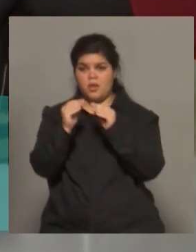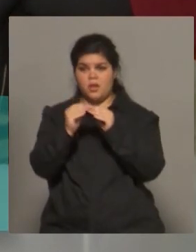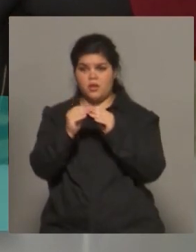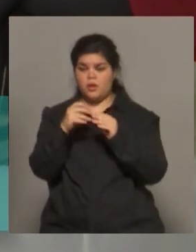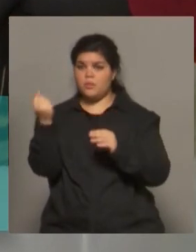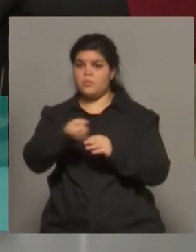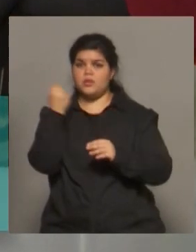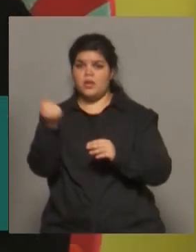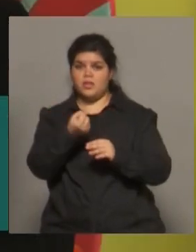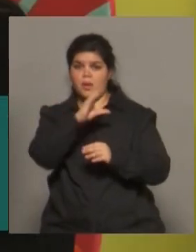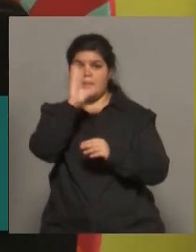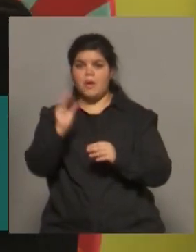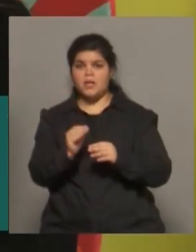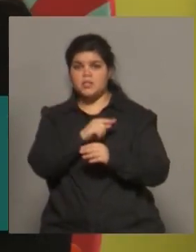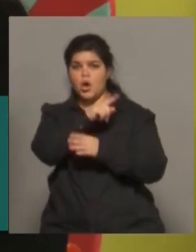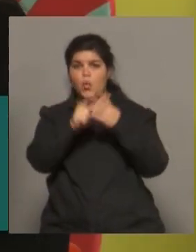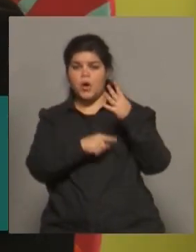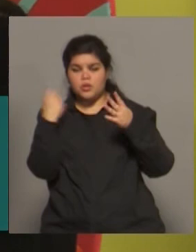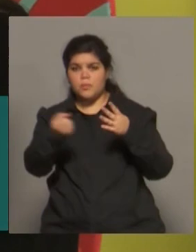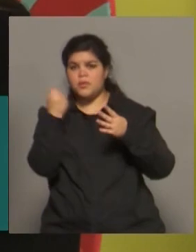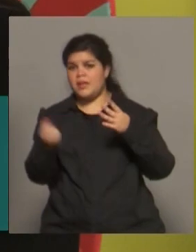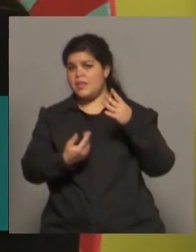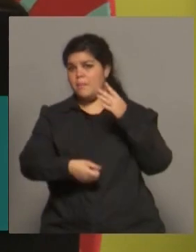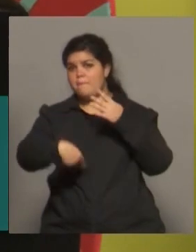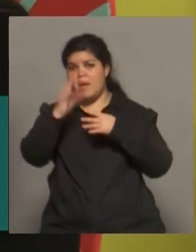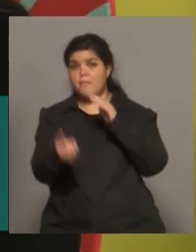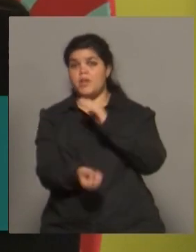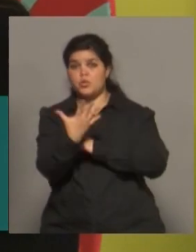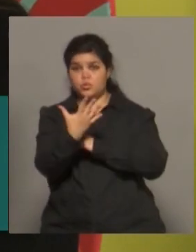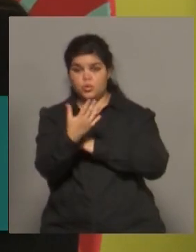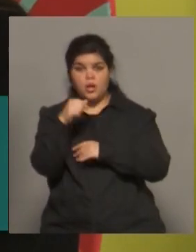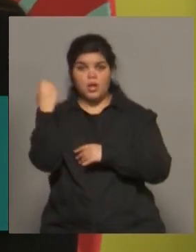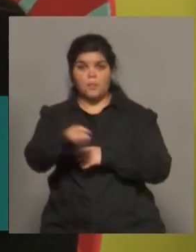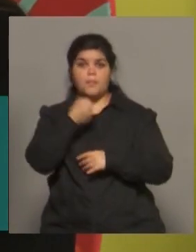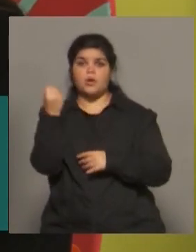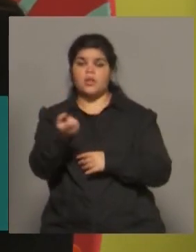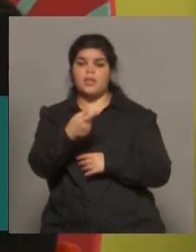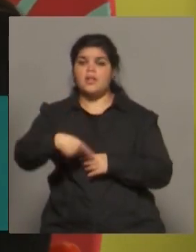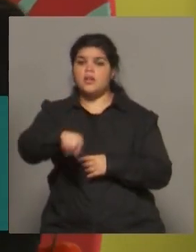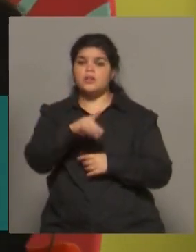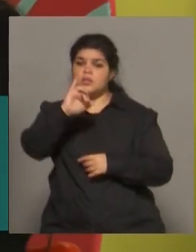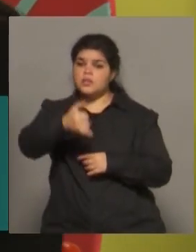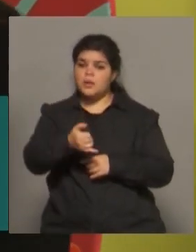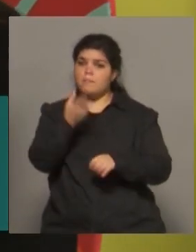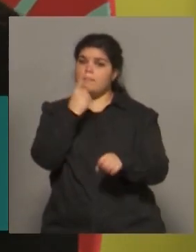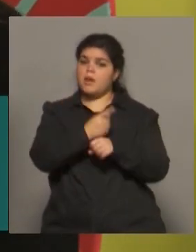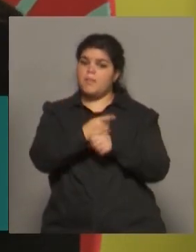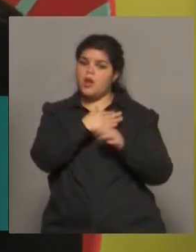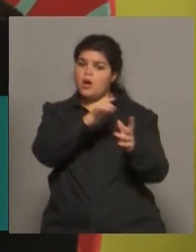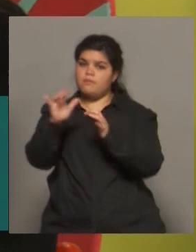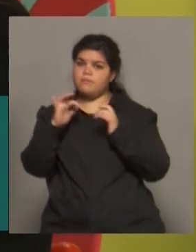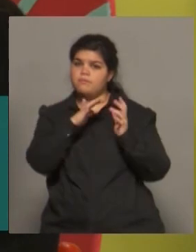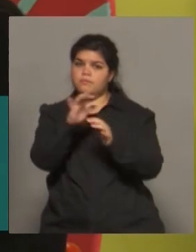4 países más predominantes del Mercosur tienen que definitivamente ponerse a charlar primero estas cuestiones sobre